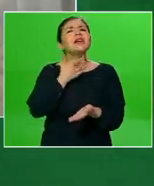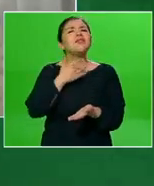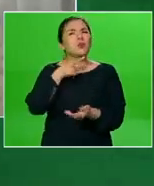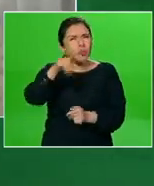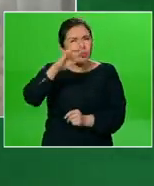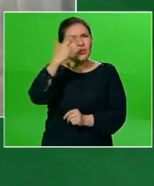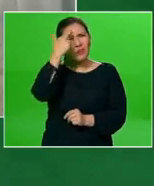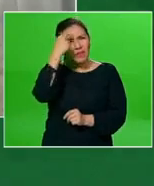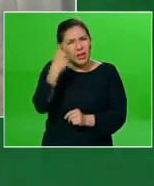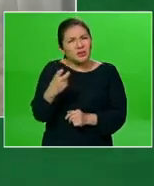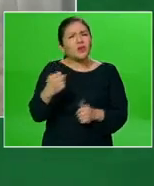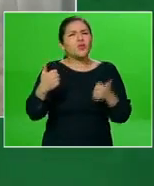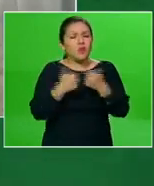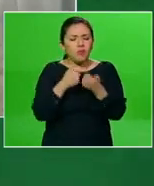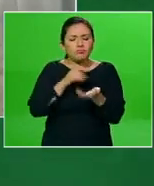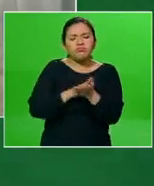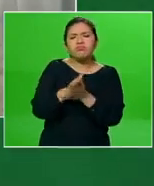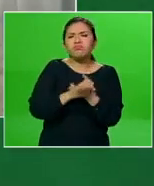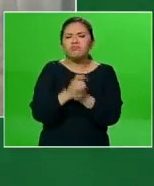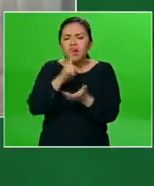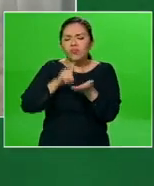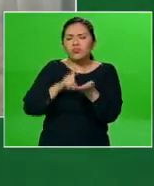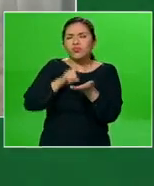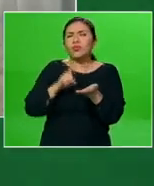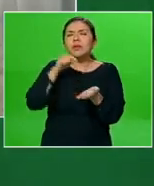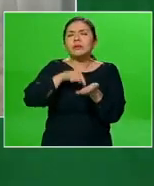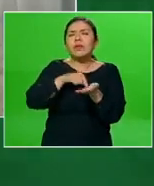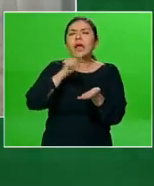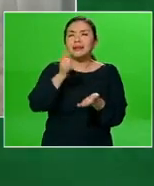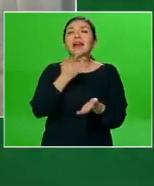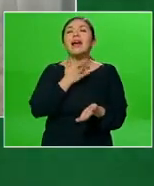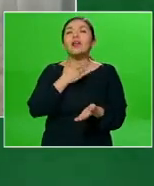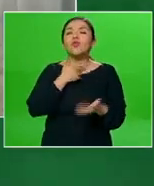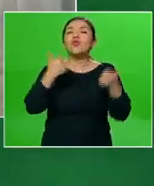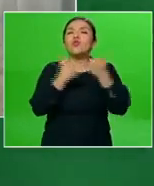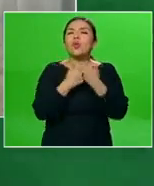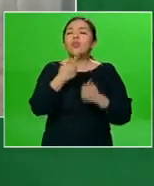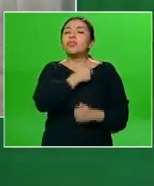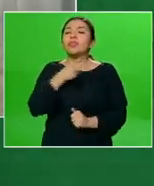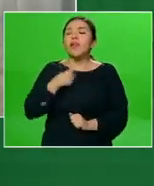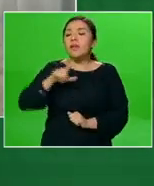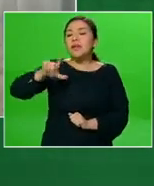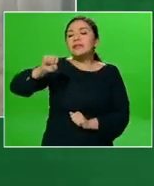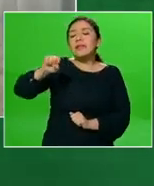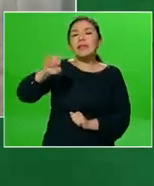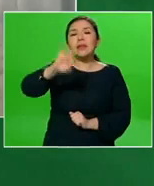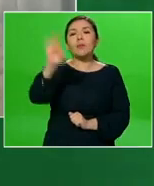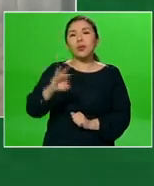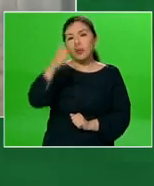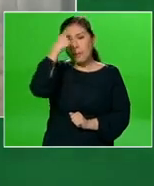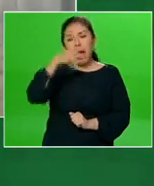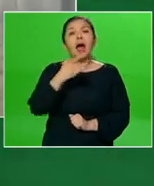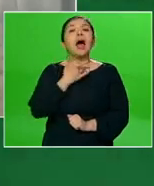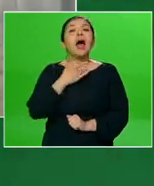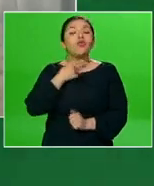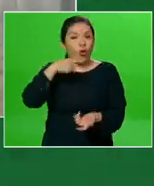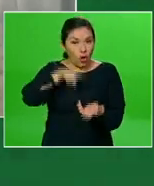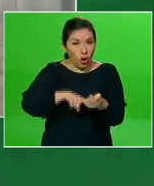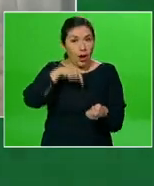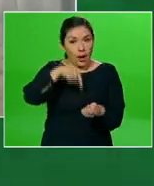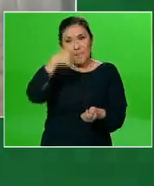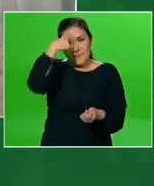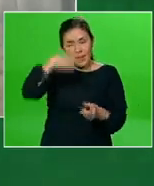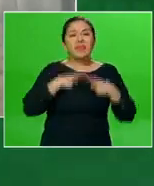acceso a alcohol gel con un mínimo el de 60 por ciento de concentración de alcohol para